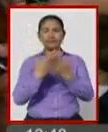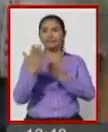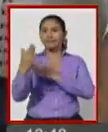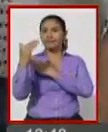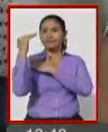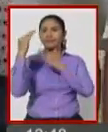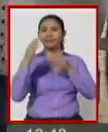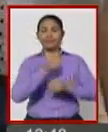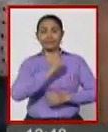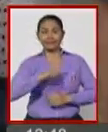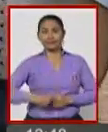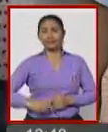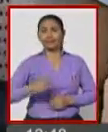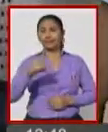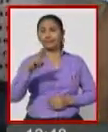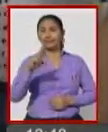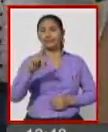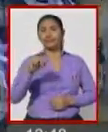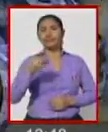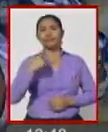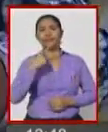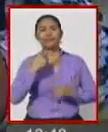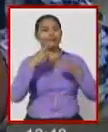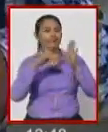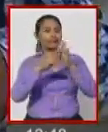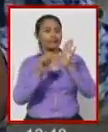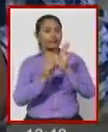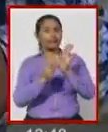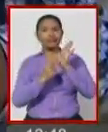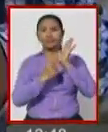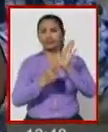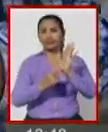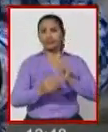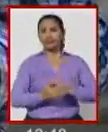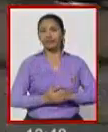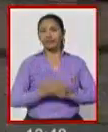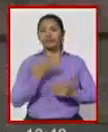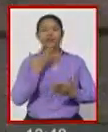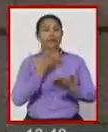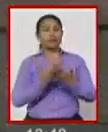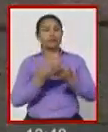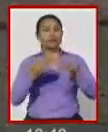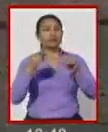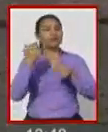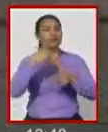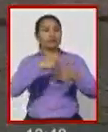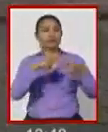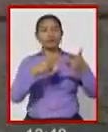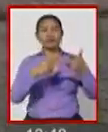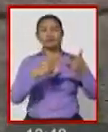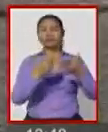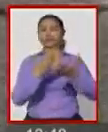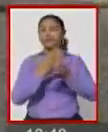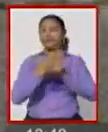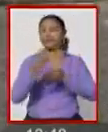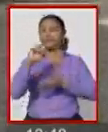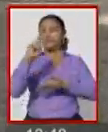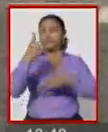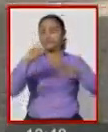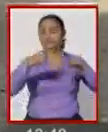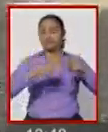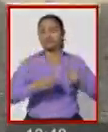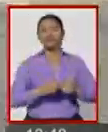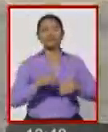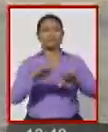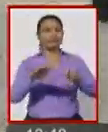cruceñas. El alcalde de Lagunilla presentó una resolución a la Asamblea Legislativa, donde pone en consideración tres puntos: el rechazo del segundo estudio,